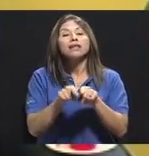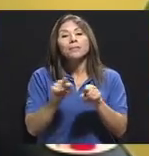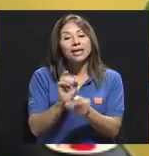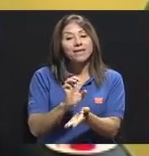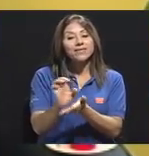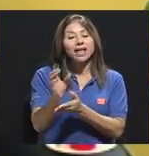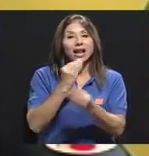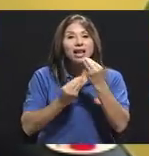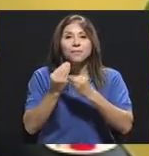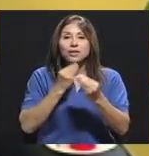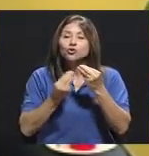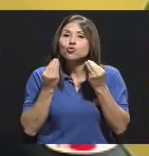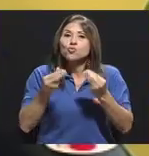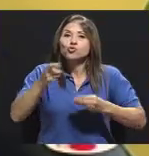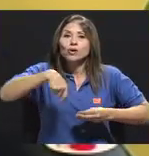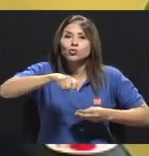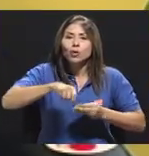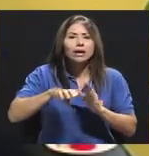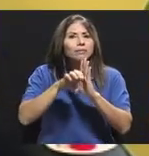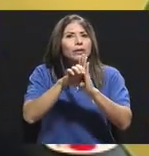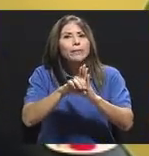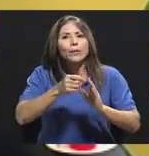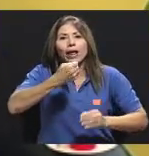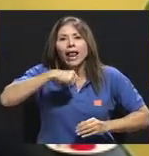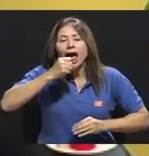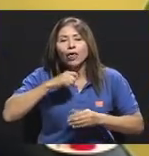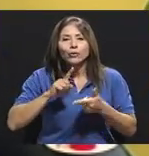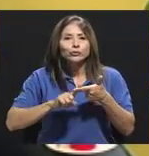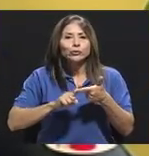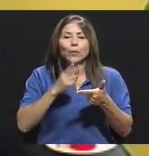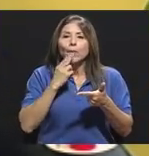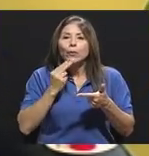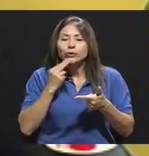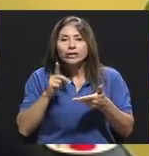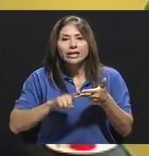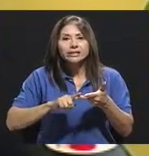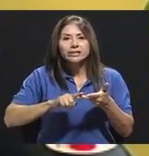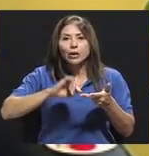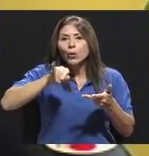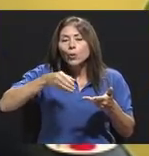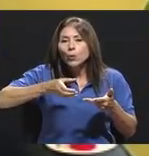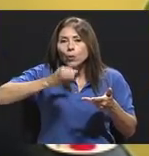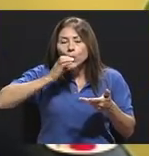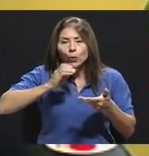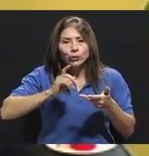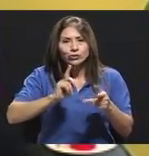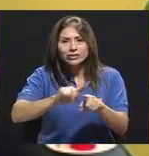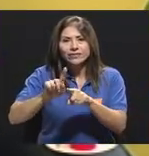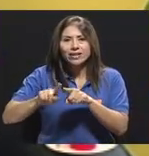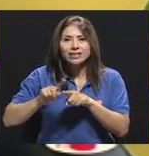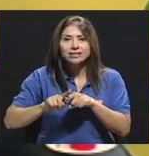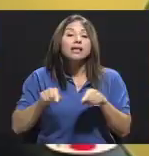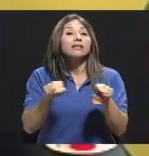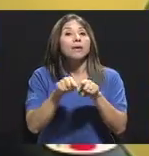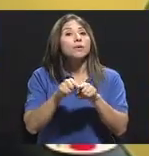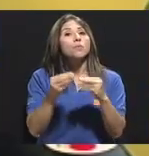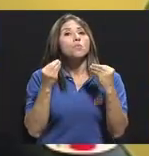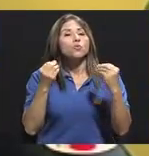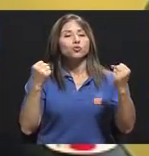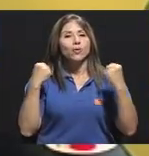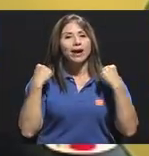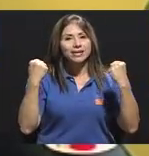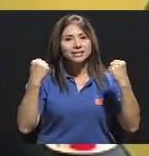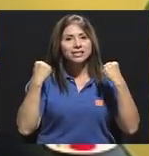azúcar Eso incluye helados postres es eh jugos bebidas verdad este de pronto hacer mucho ejercicio